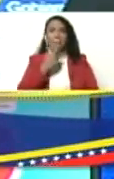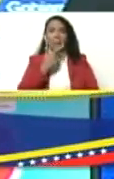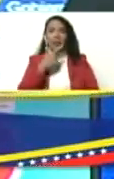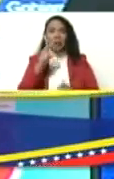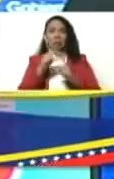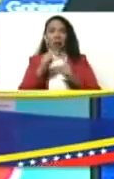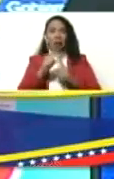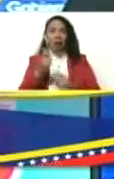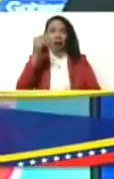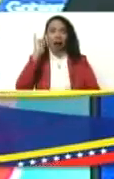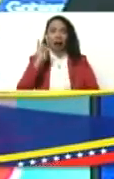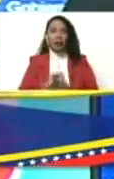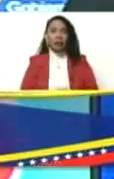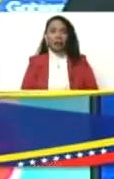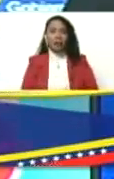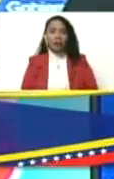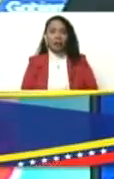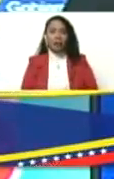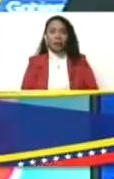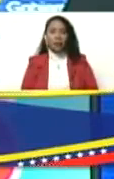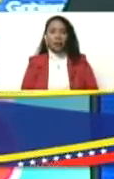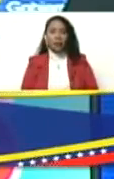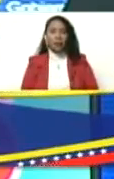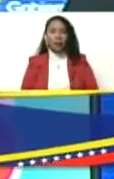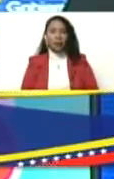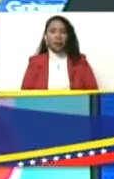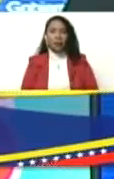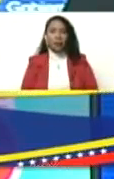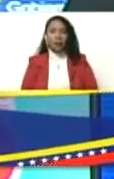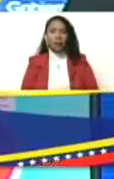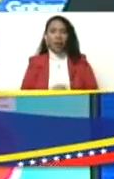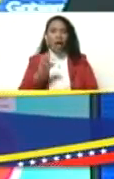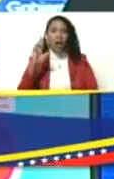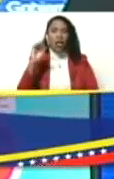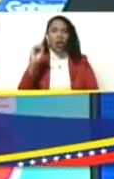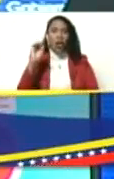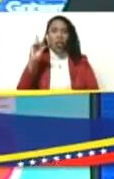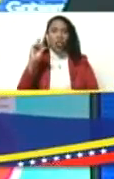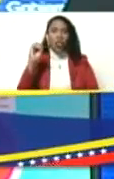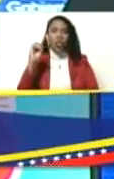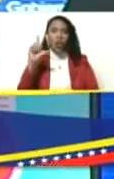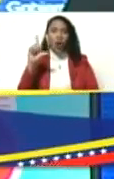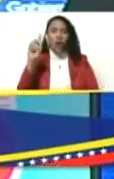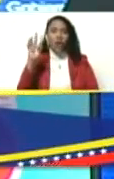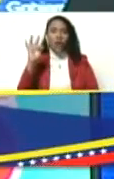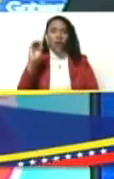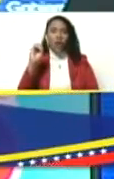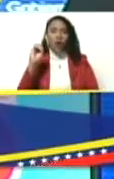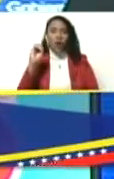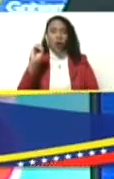dieron Rodolfo Valentín Palma,